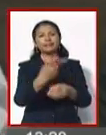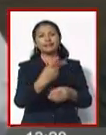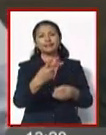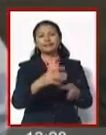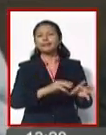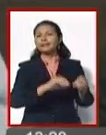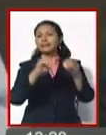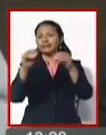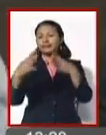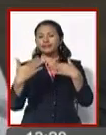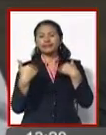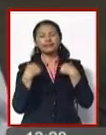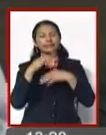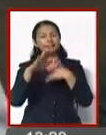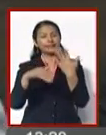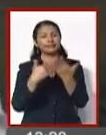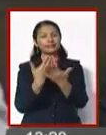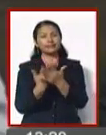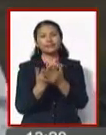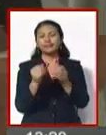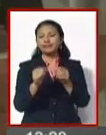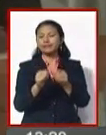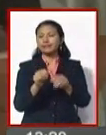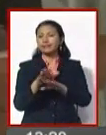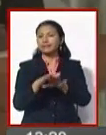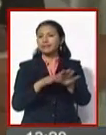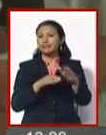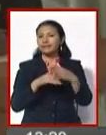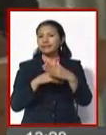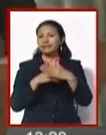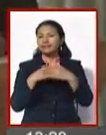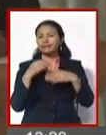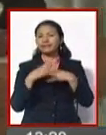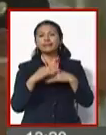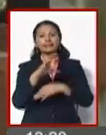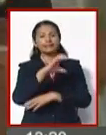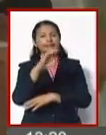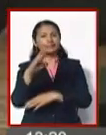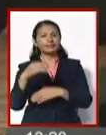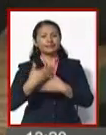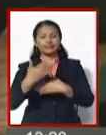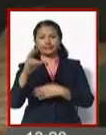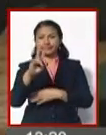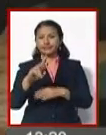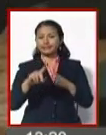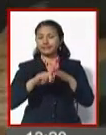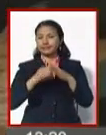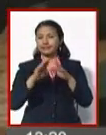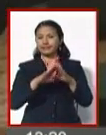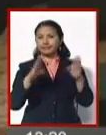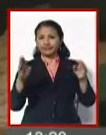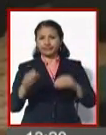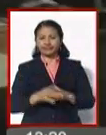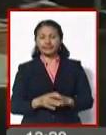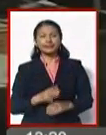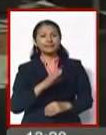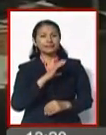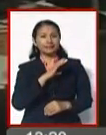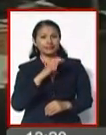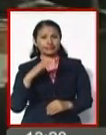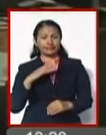a un penal que cuente con todas las condiciones. Y precisamente en Cochabamba este viernes inauguró el Consejo Consultivo